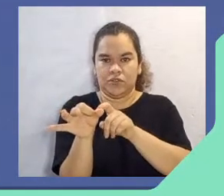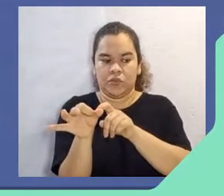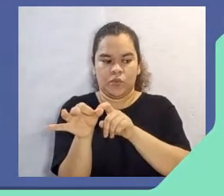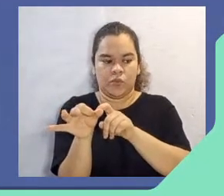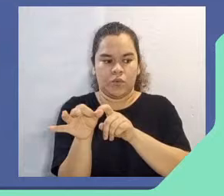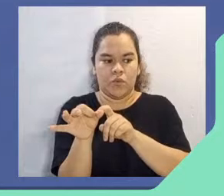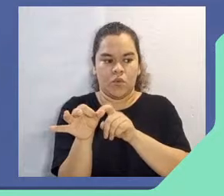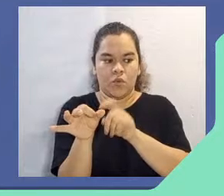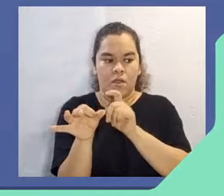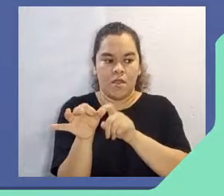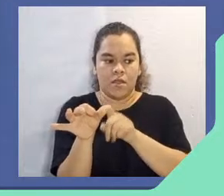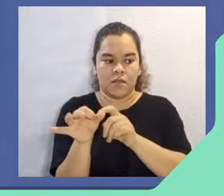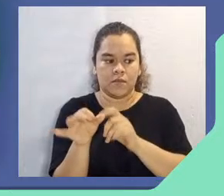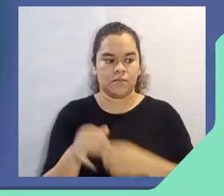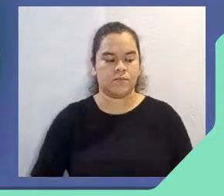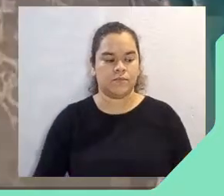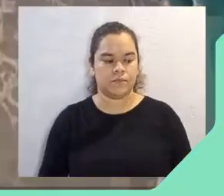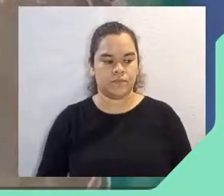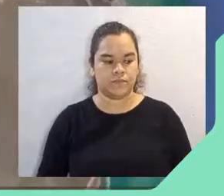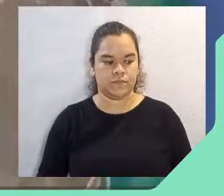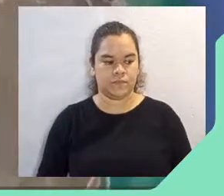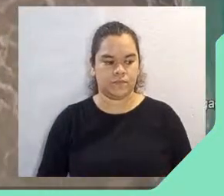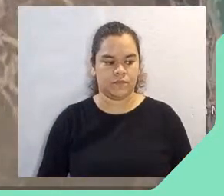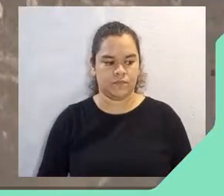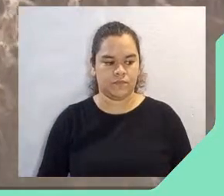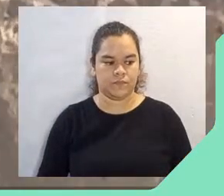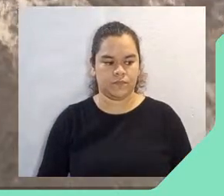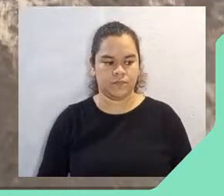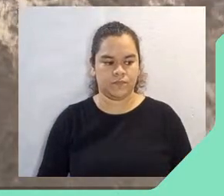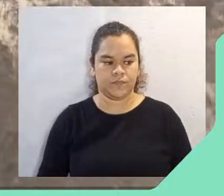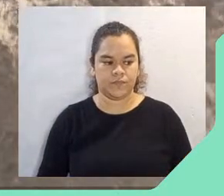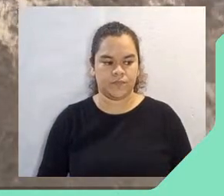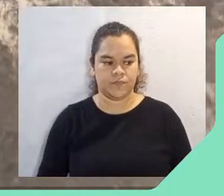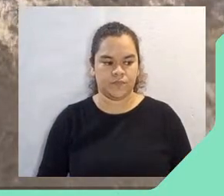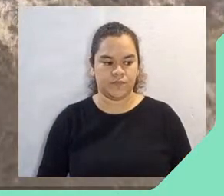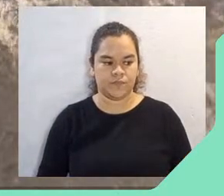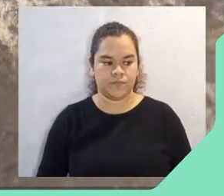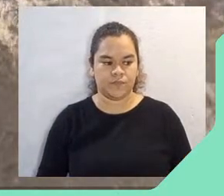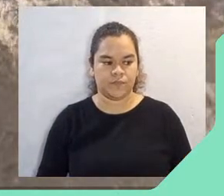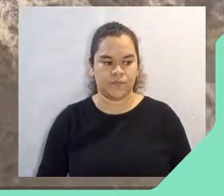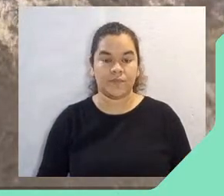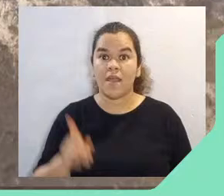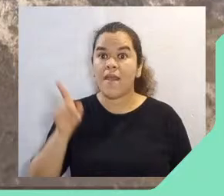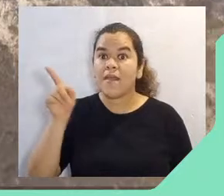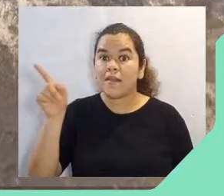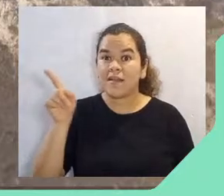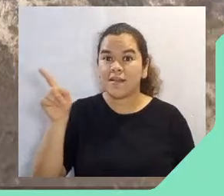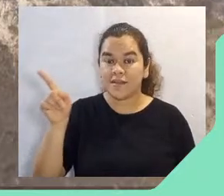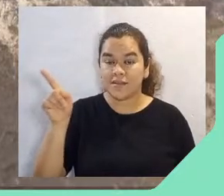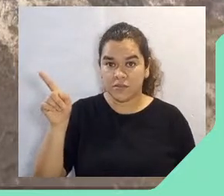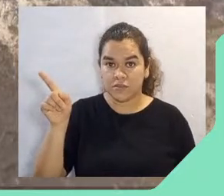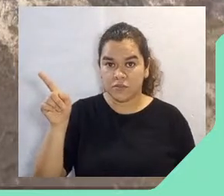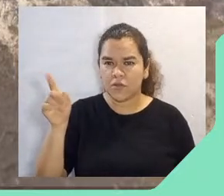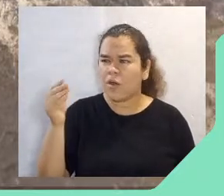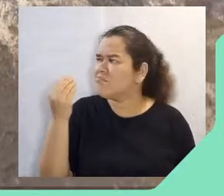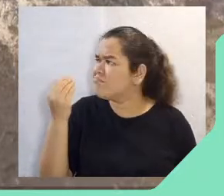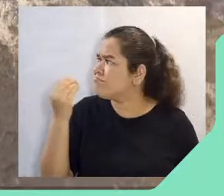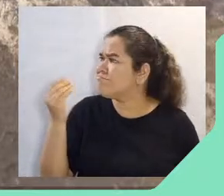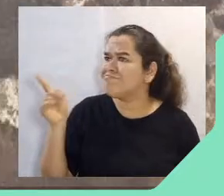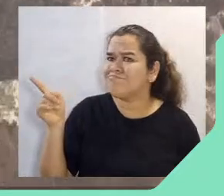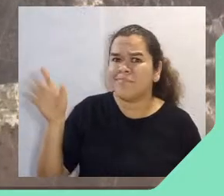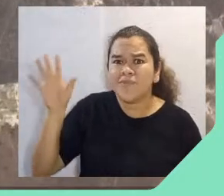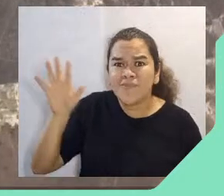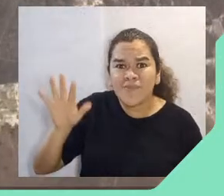parque eólico Rawson. Esto que ustedes ven acá son molinos de vientos. Todo esto son